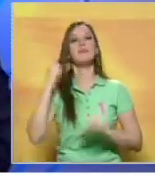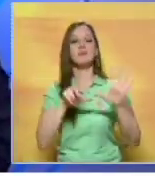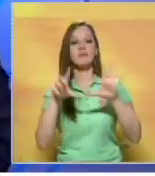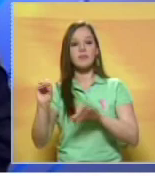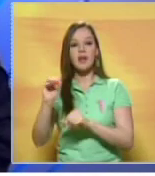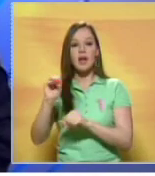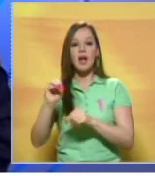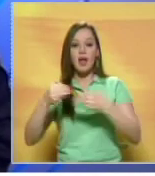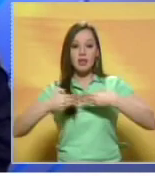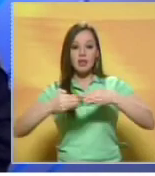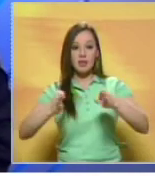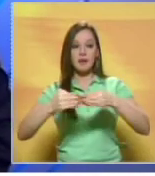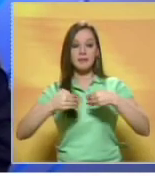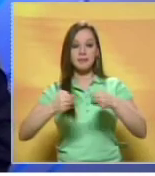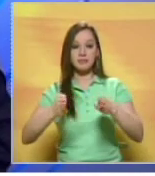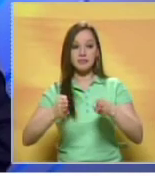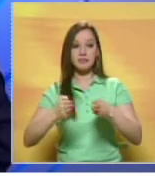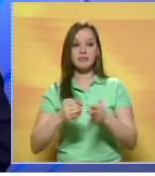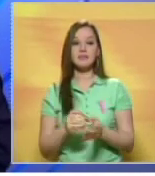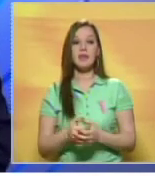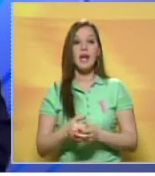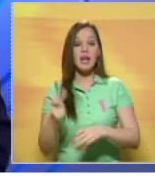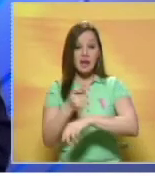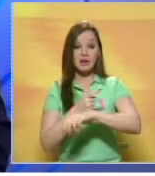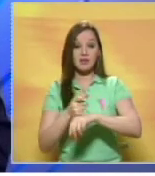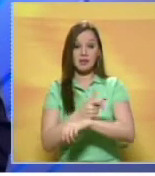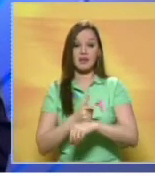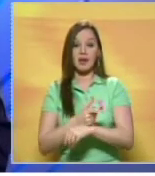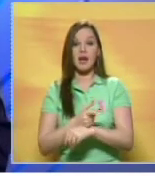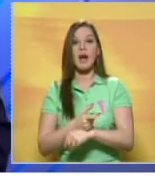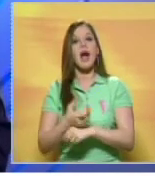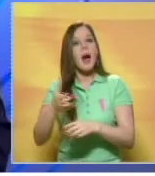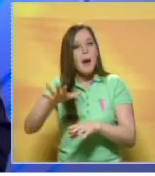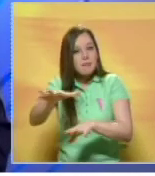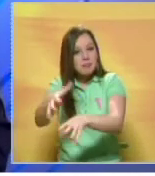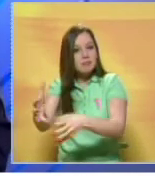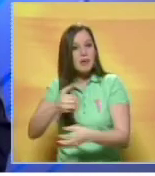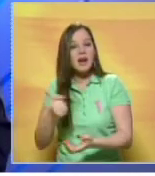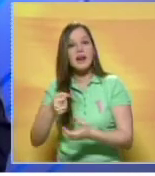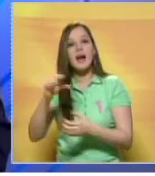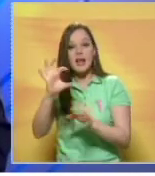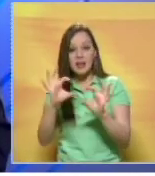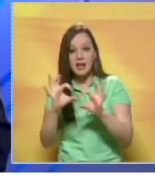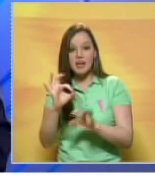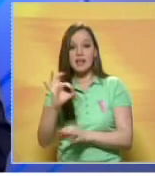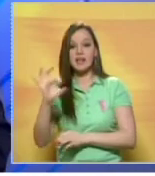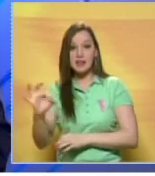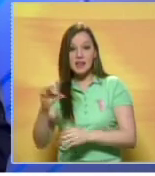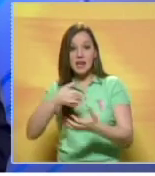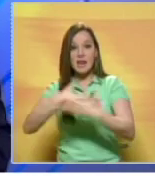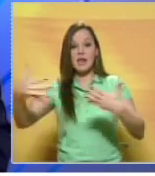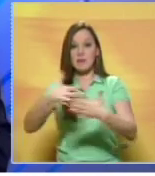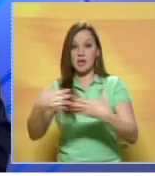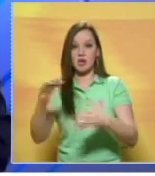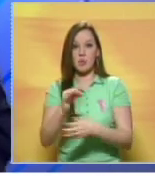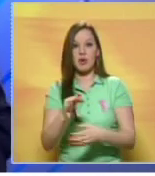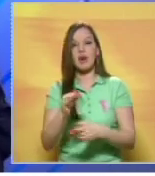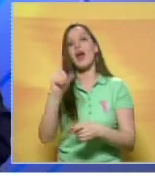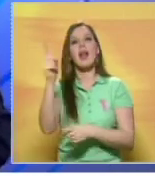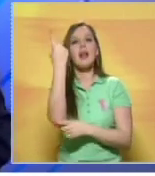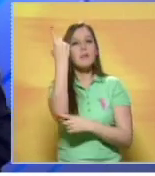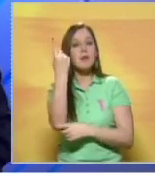de Panamá, por lo que el gobierno acuñó más de 3 millones de monedas con la imagen del emperador Carlos V, el primero en proponer un